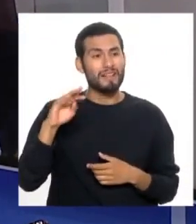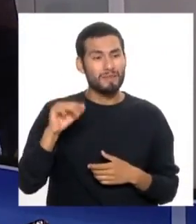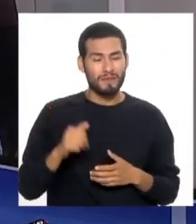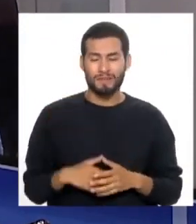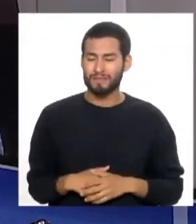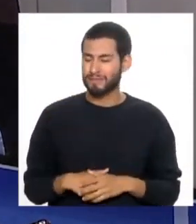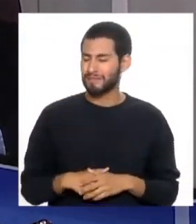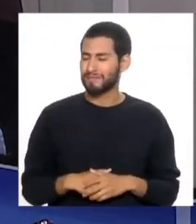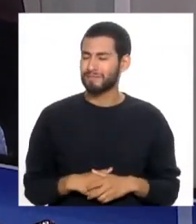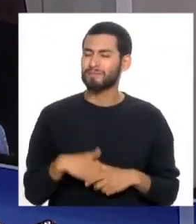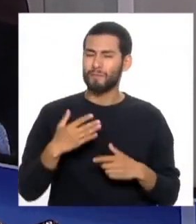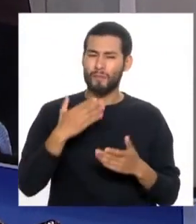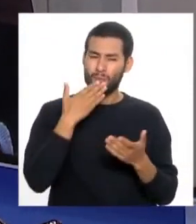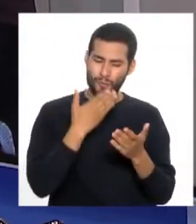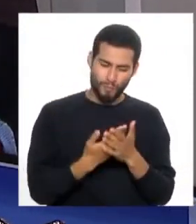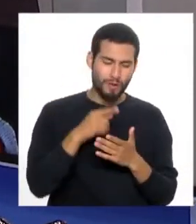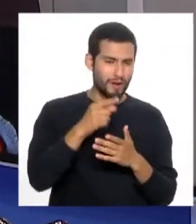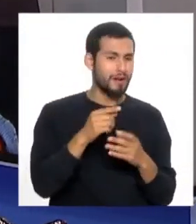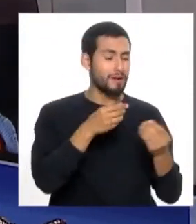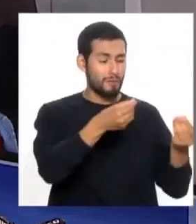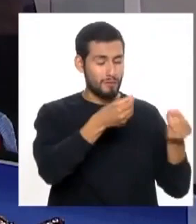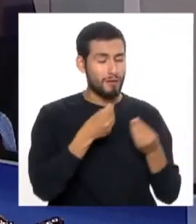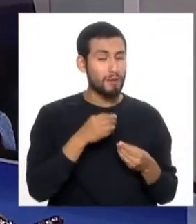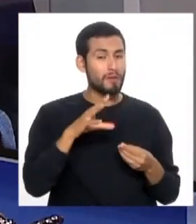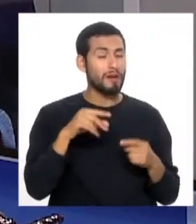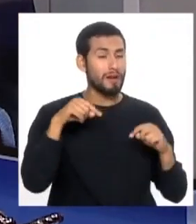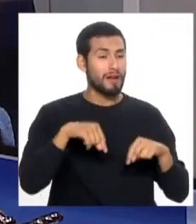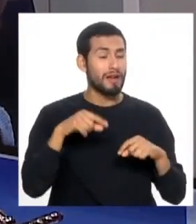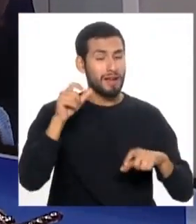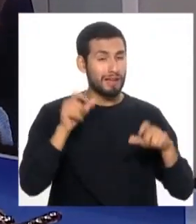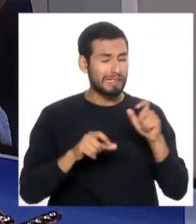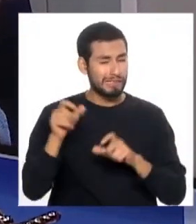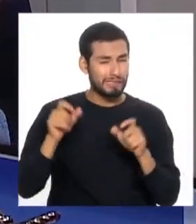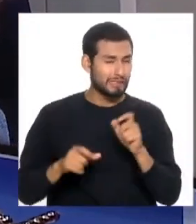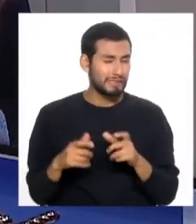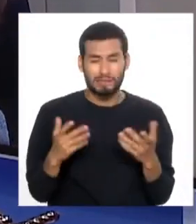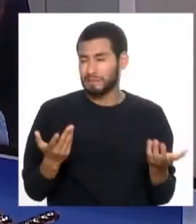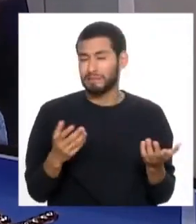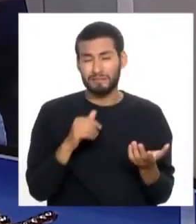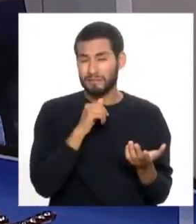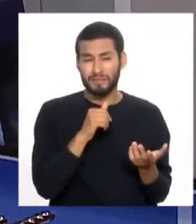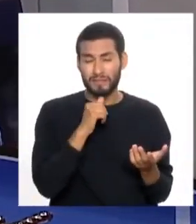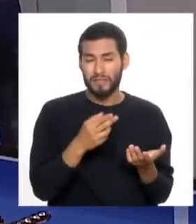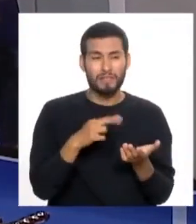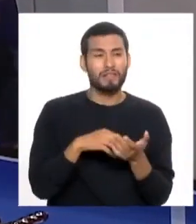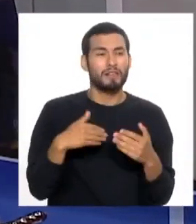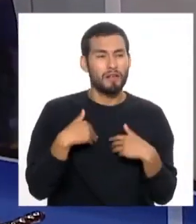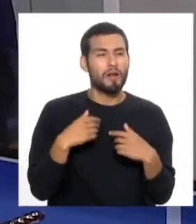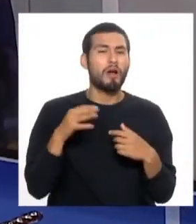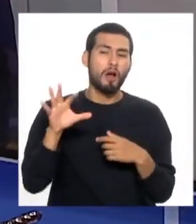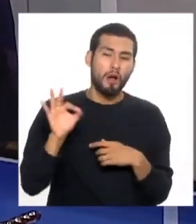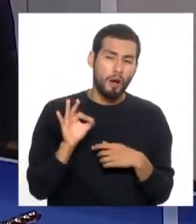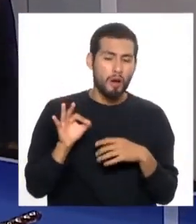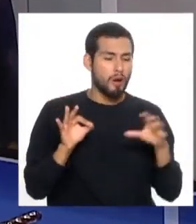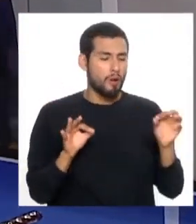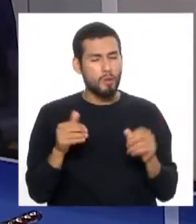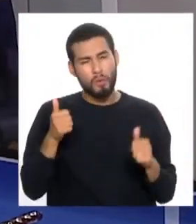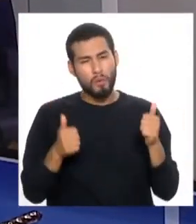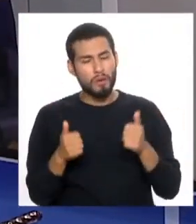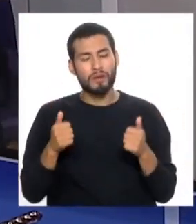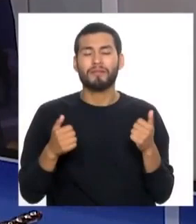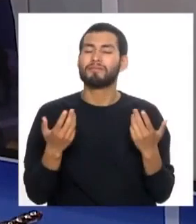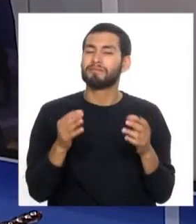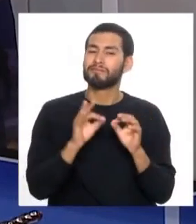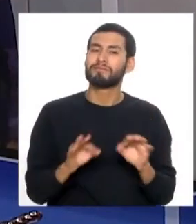Una súper opción, Vanesita, que nos has traído, porque ahora que la gente de repente no ha renovado, tienen una opción, tienen la otra. Lo